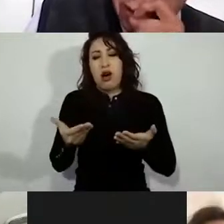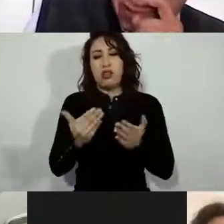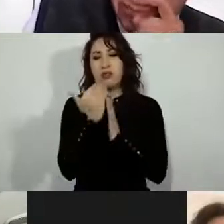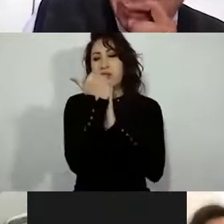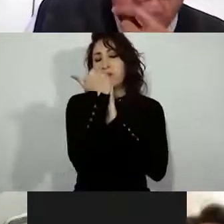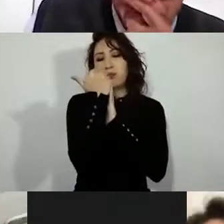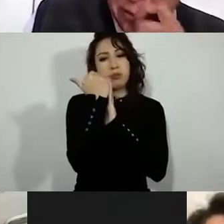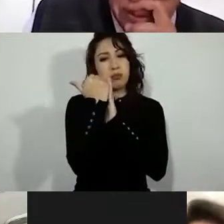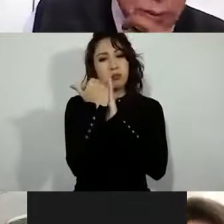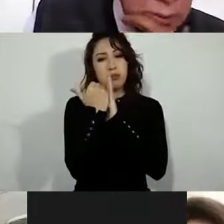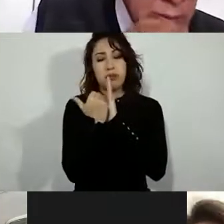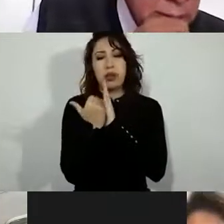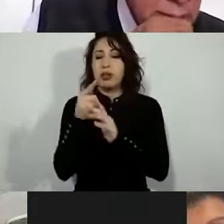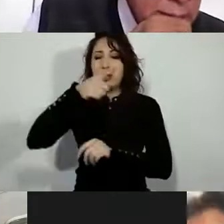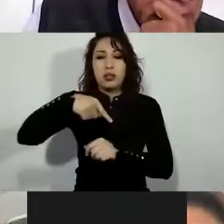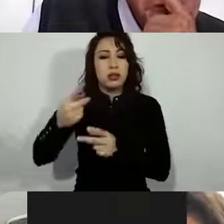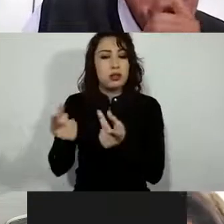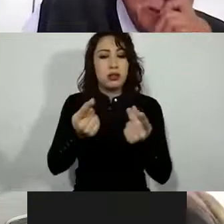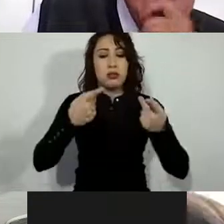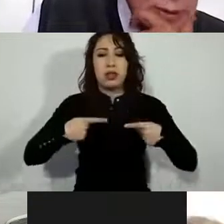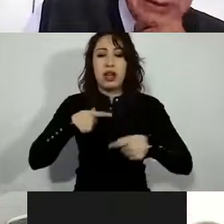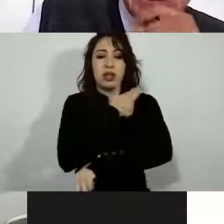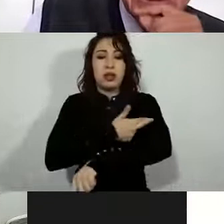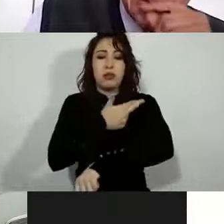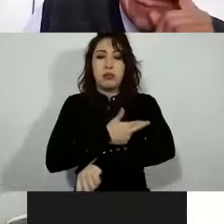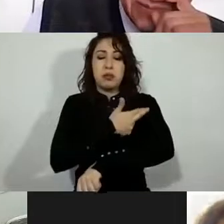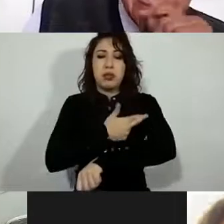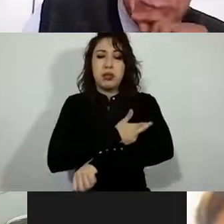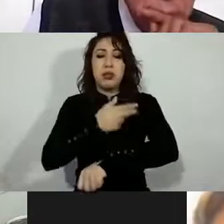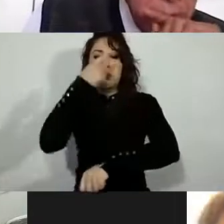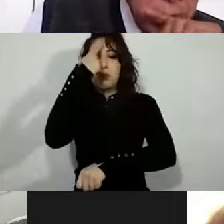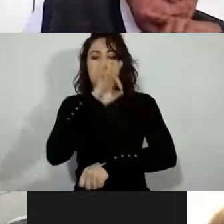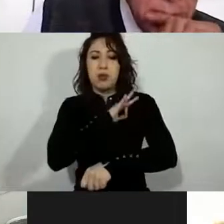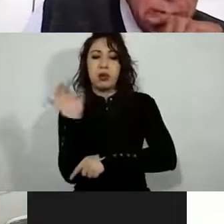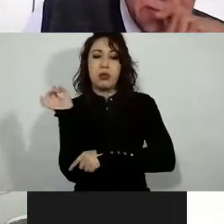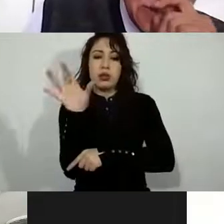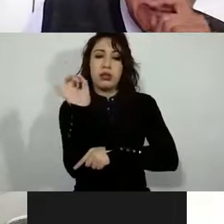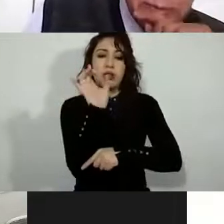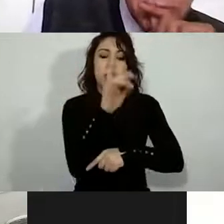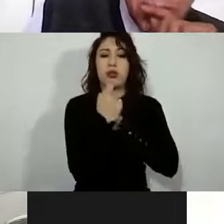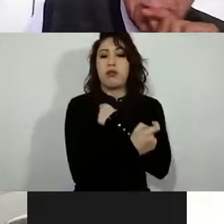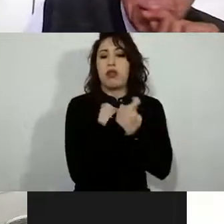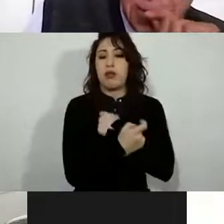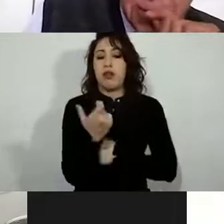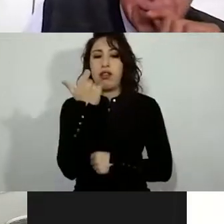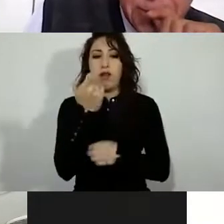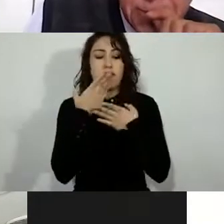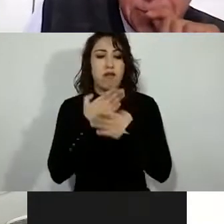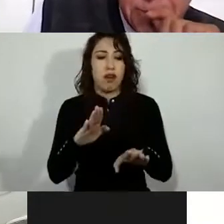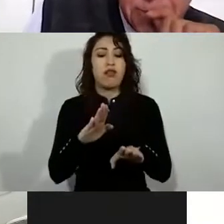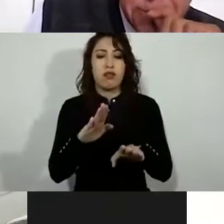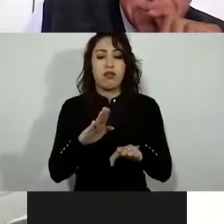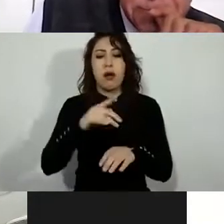empezaron a hacer transferencias electrónicas, que fue lo que evitó que mucha gente concurriera a la pagaduría